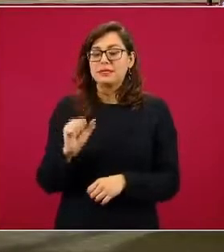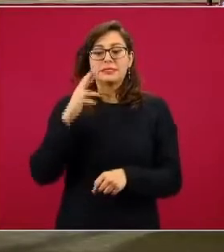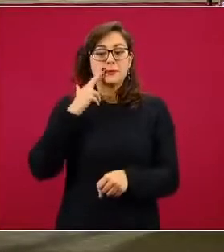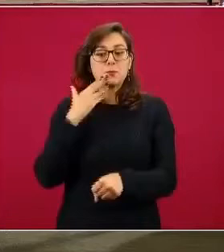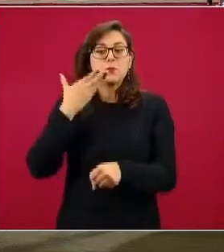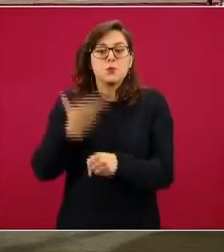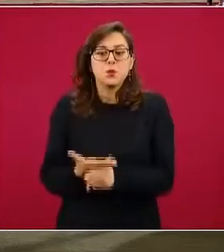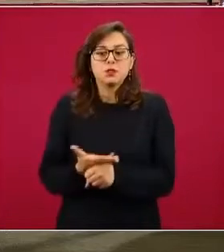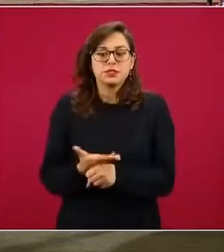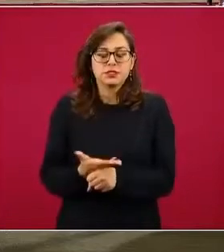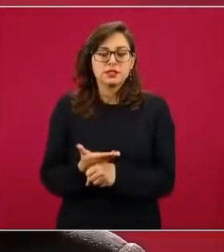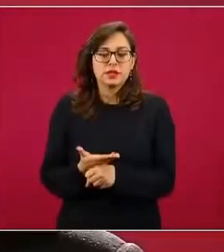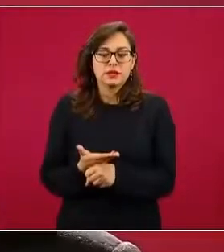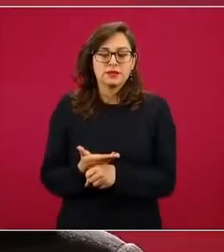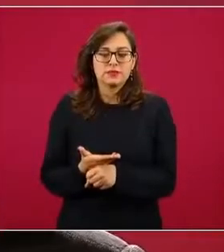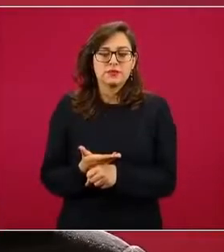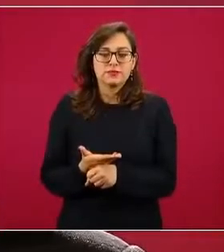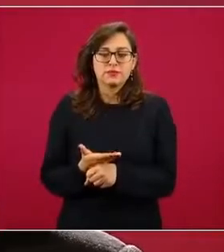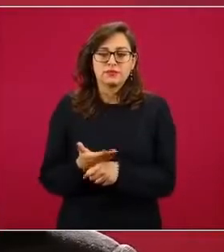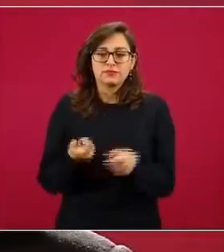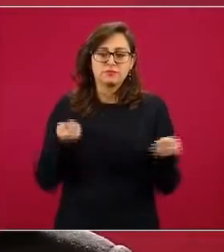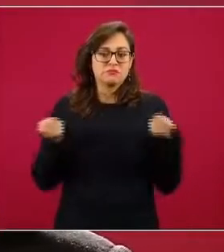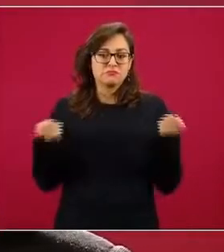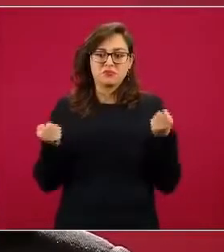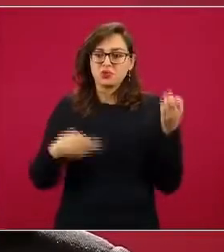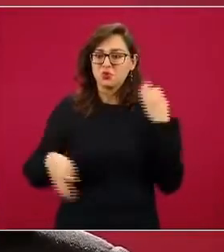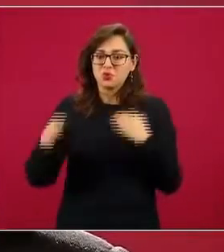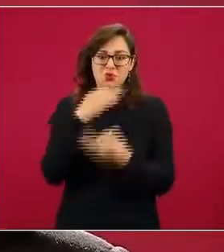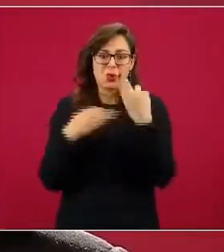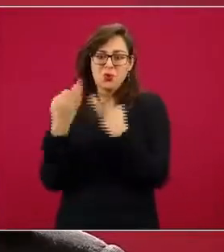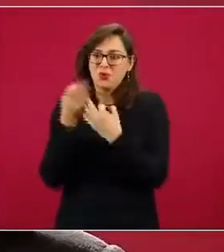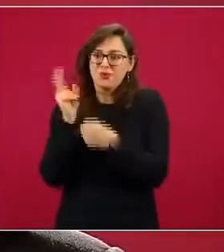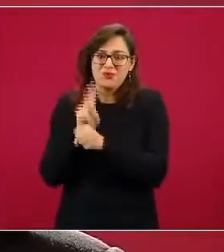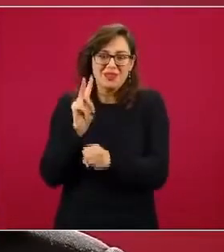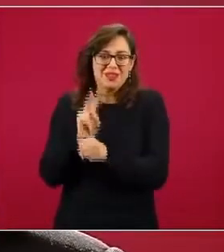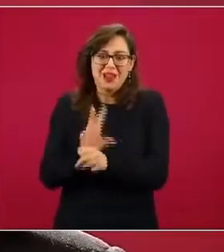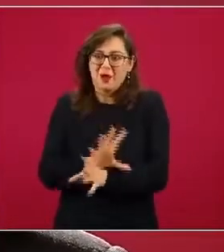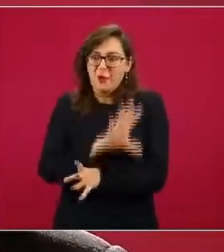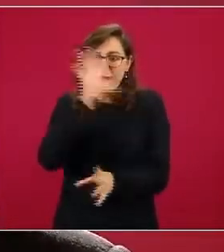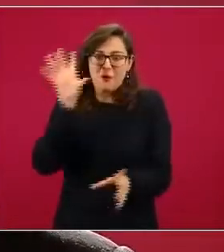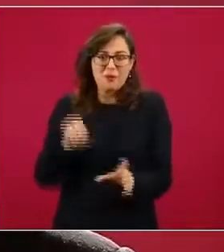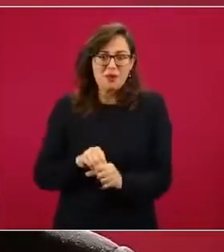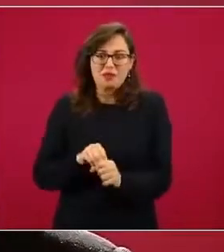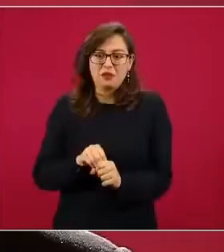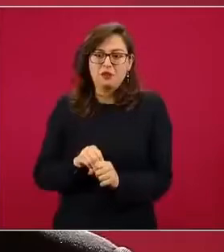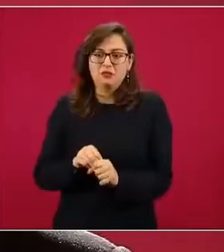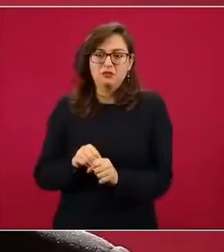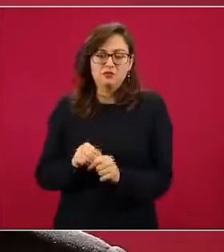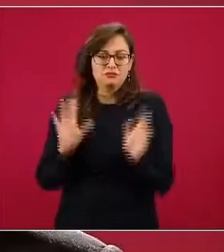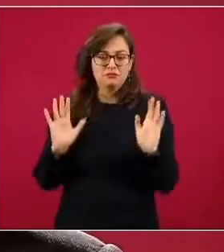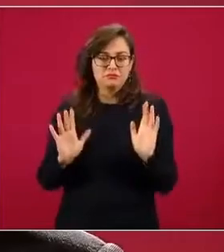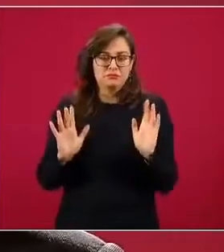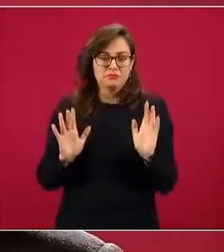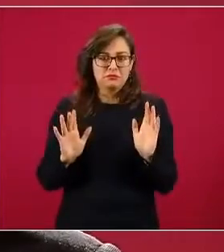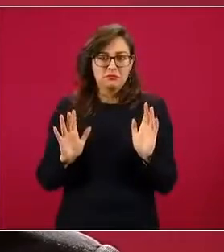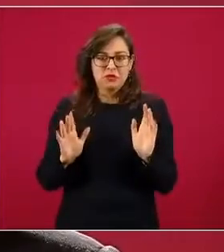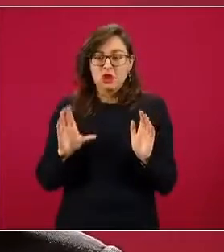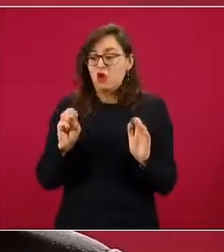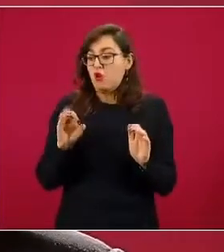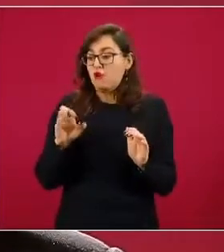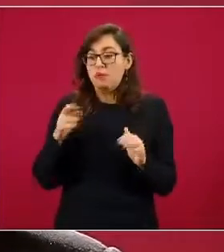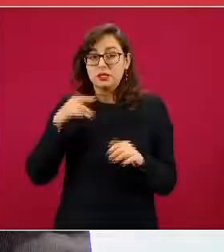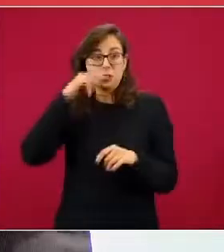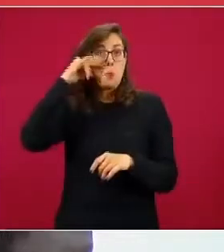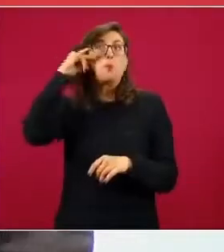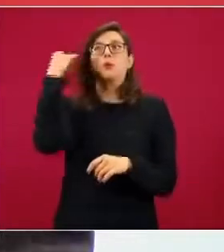la entidad responsable de conducir todo este proceso. No hay duda. No es sin pasar por COFEPRIS.